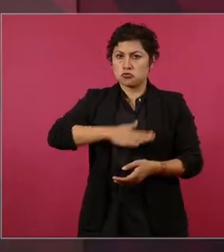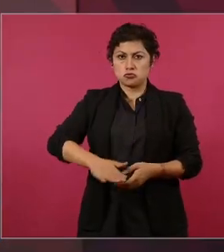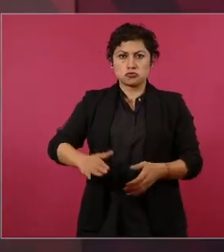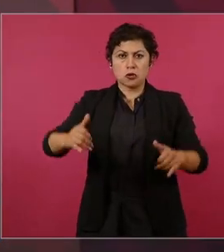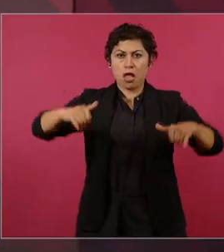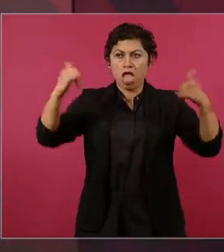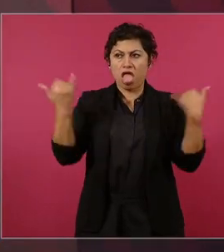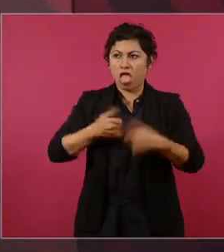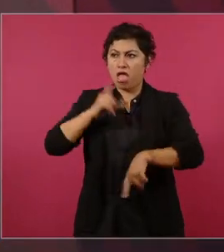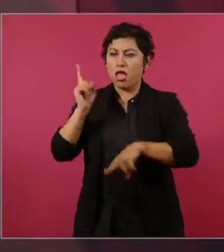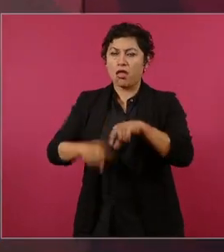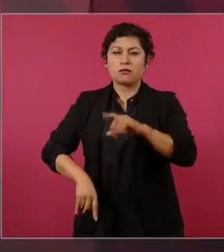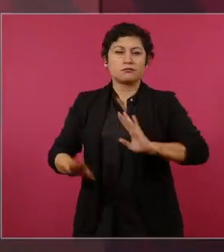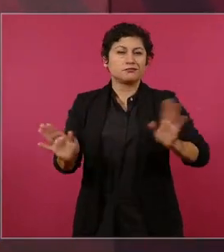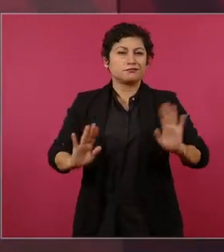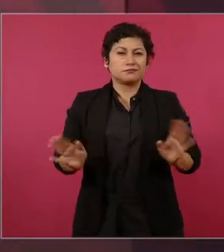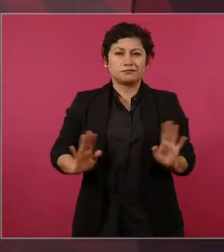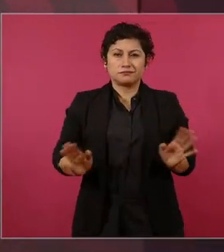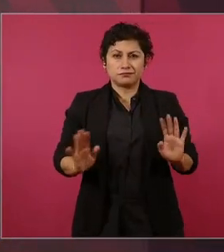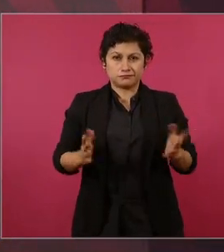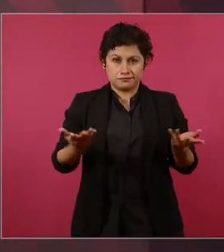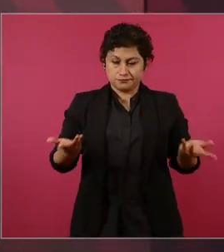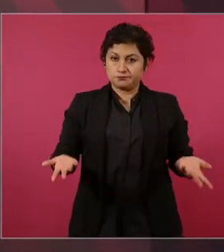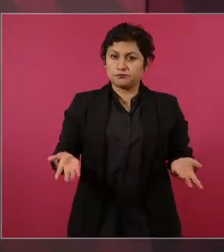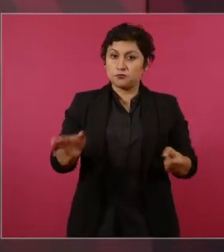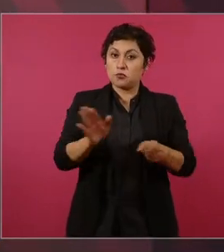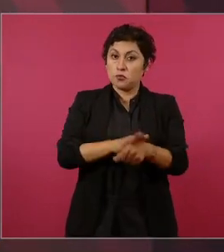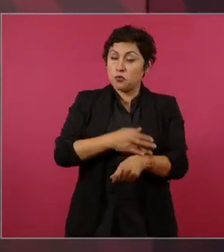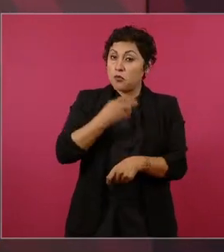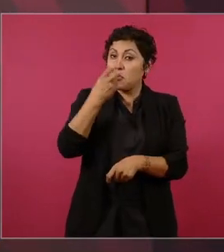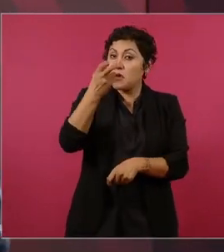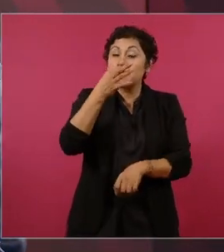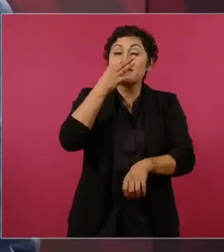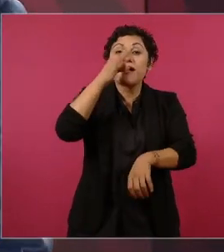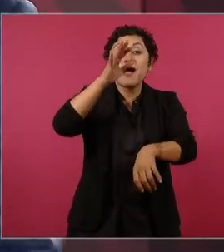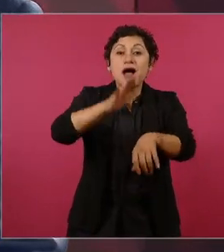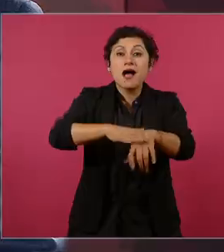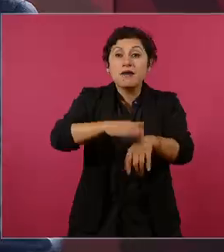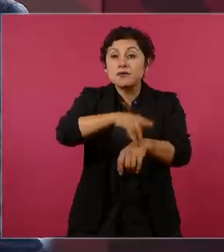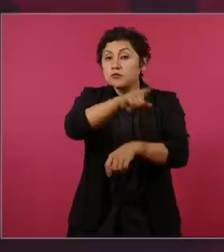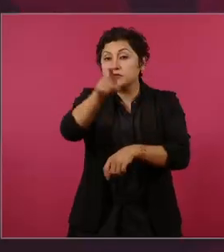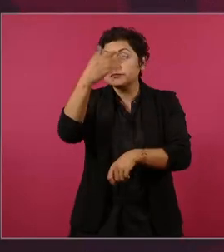Por eso regreso, es muy importante